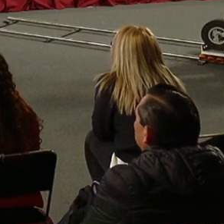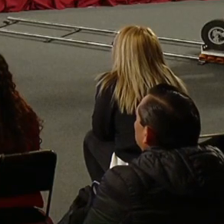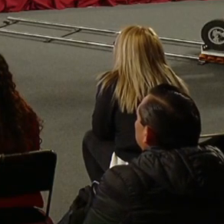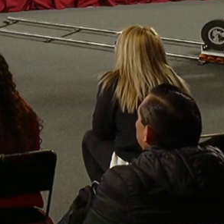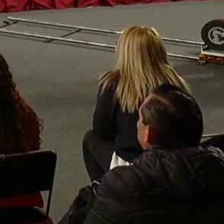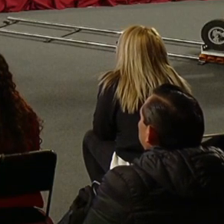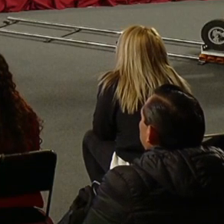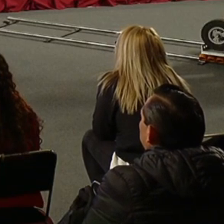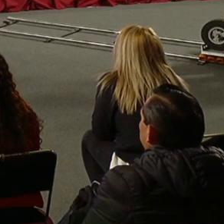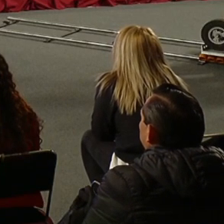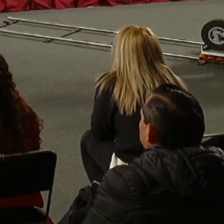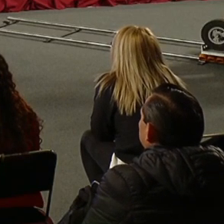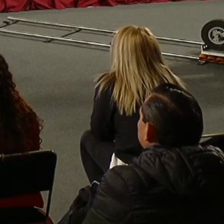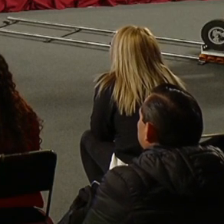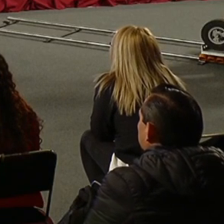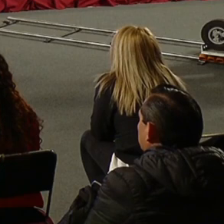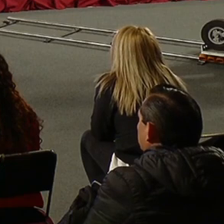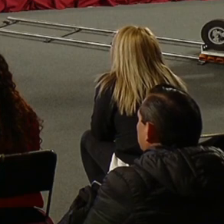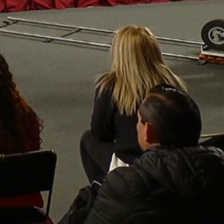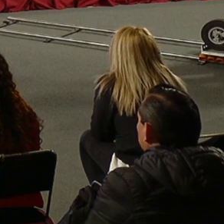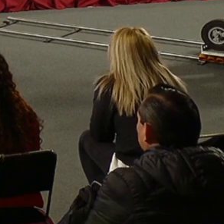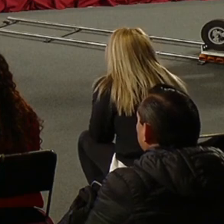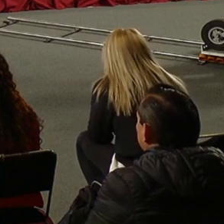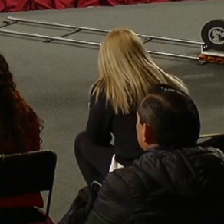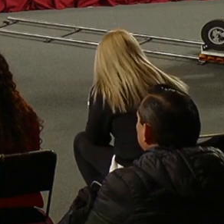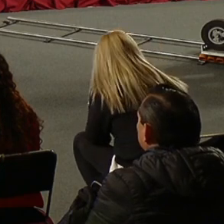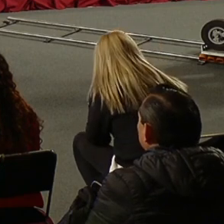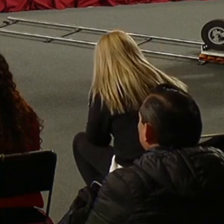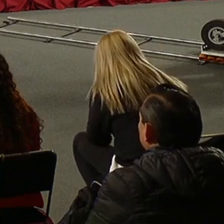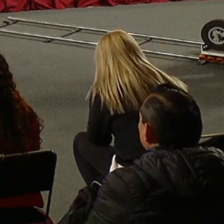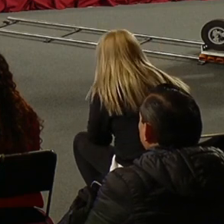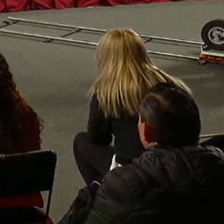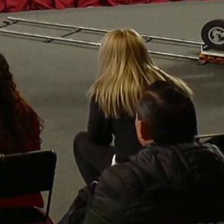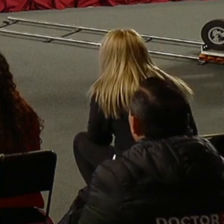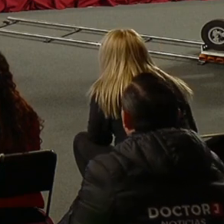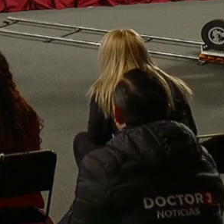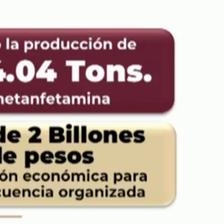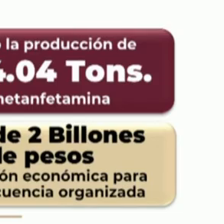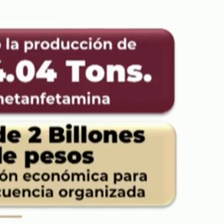de lo que llevamos en la administración, son